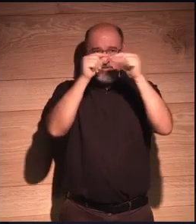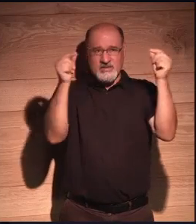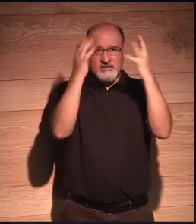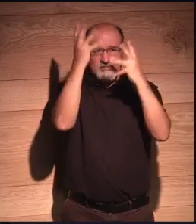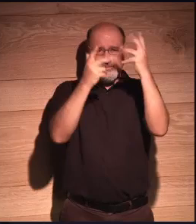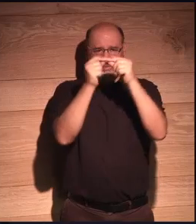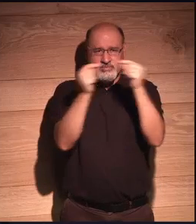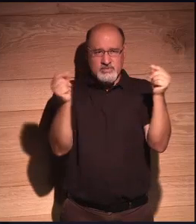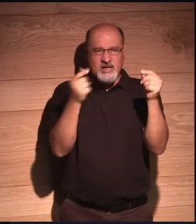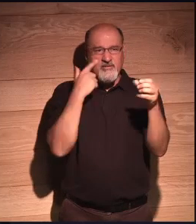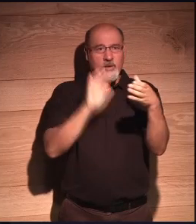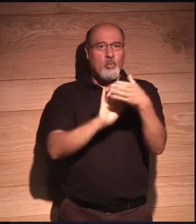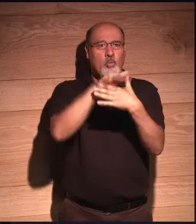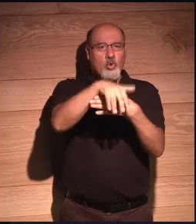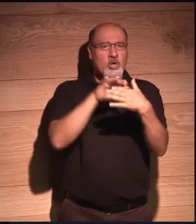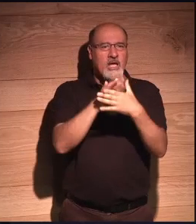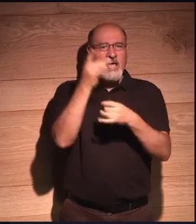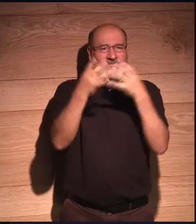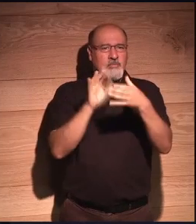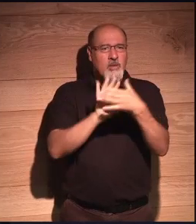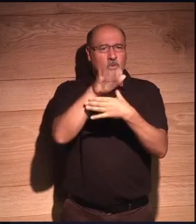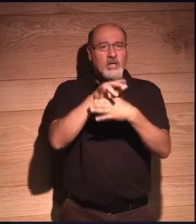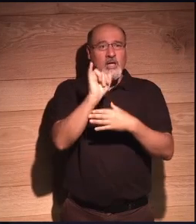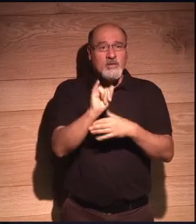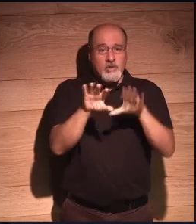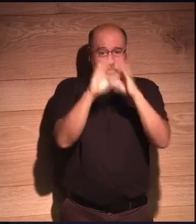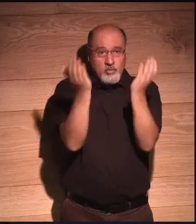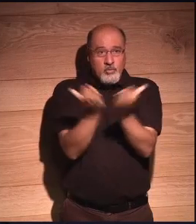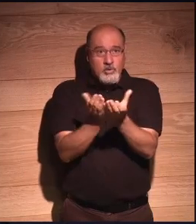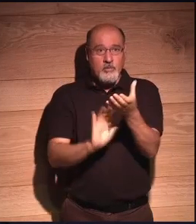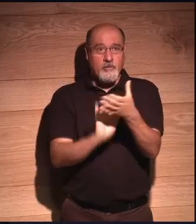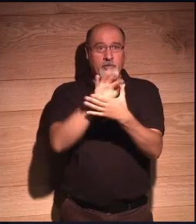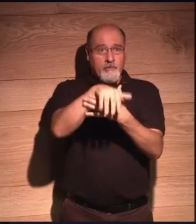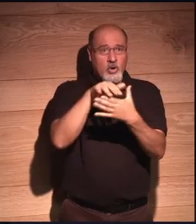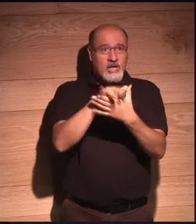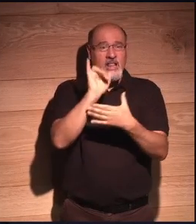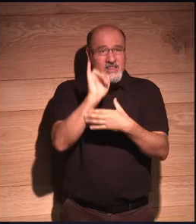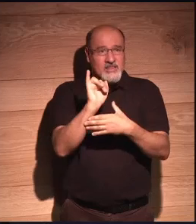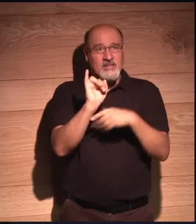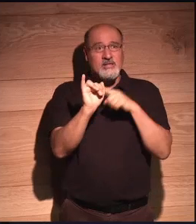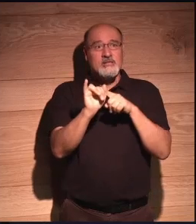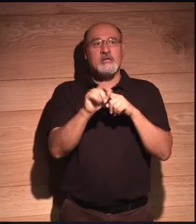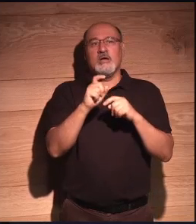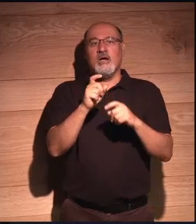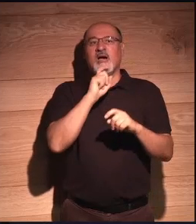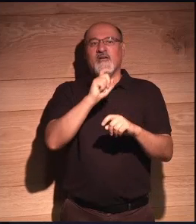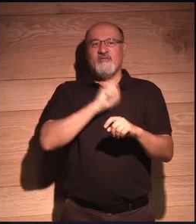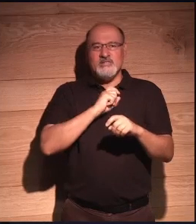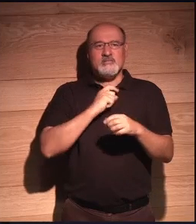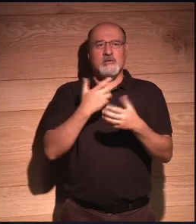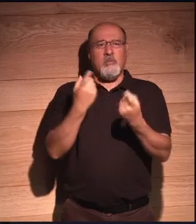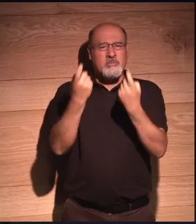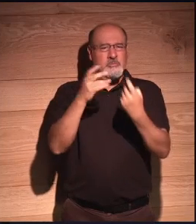si, por ejemplo, tiene actividad volcánica. Porque si un cuerpo tan pequeño como la Luna tiene actividad volcánica, eso nos enseña mucho